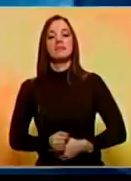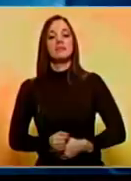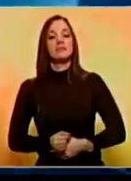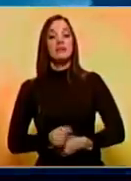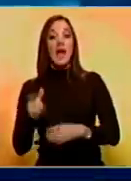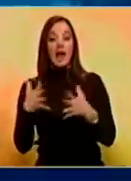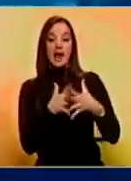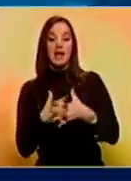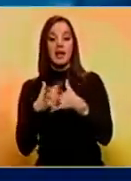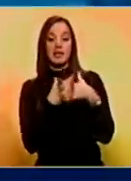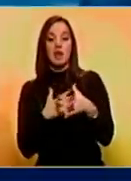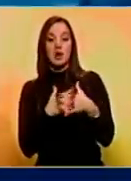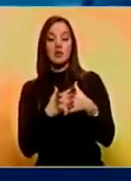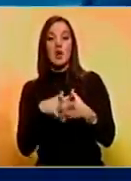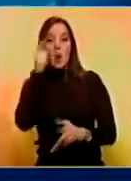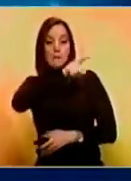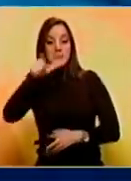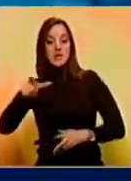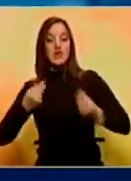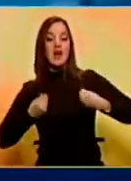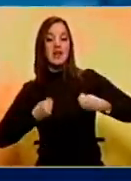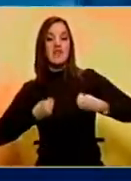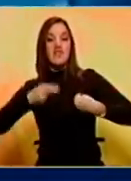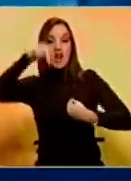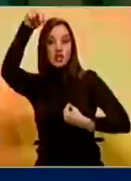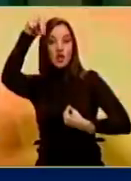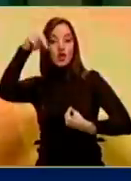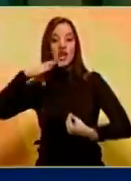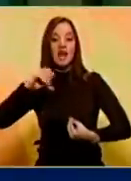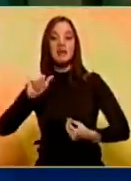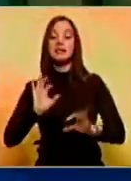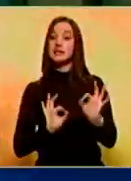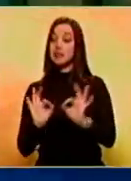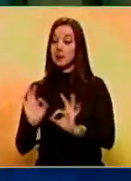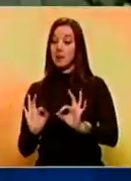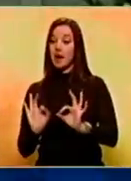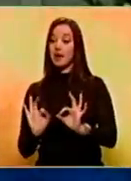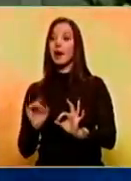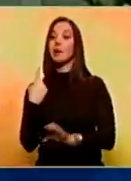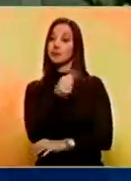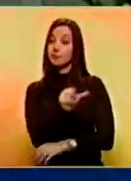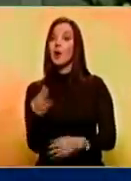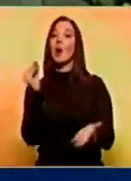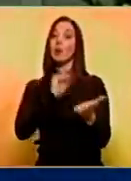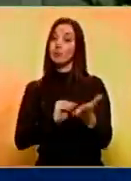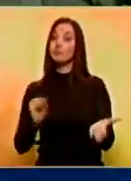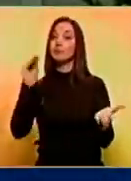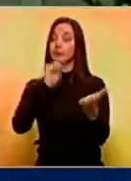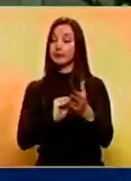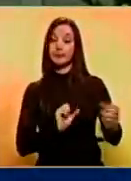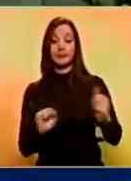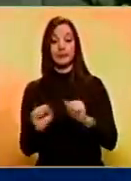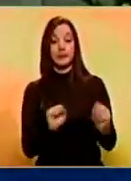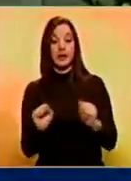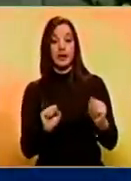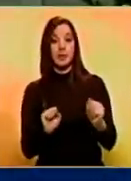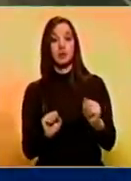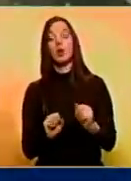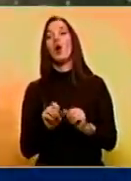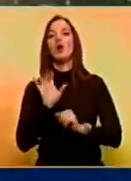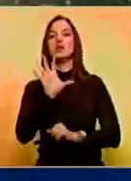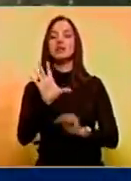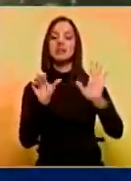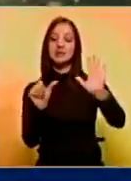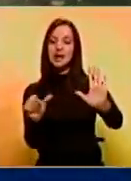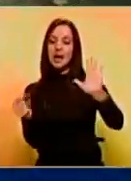En Estados Unidos, los residentes del norte de California se preparan para recibir durante varias semanas múltiples réplicas del terremoto de magnitud